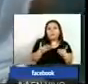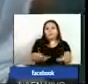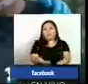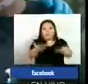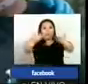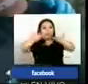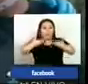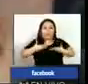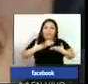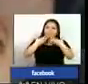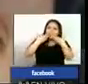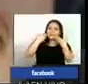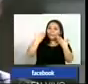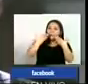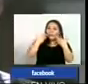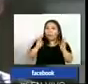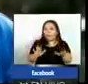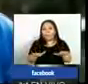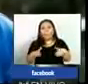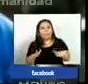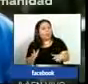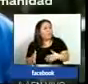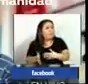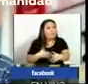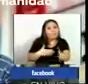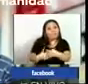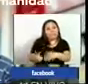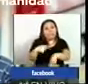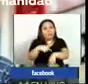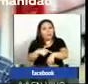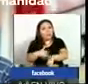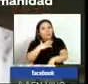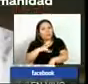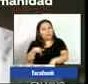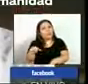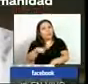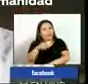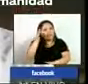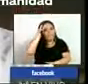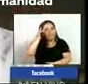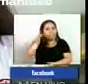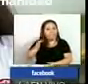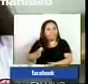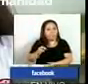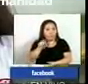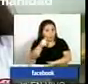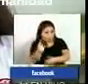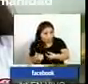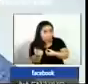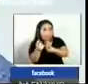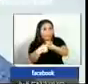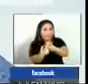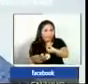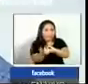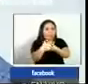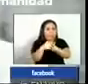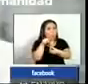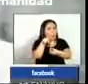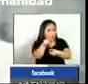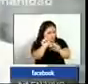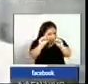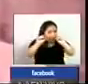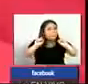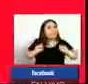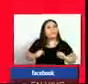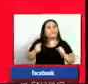de optimismo porque a pesar de que sea un momento difícil nunca dejan de creer se parte de este movimiento tú también